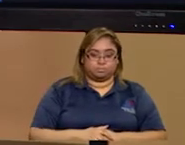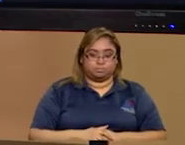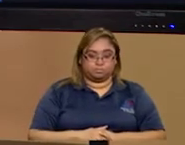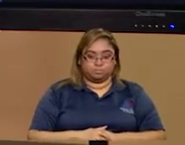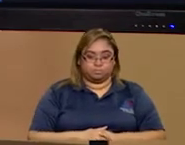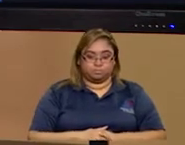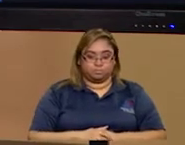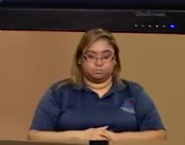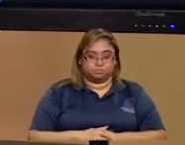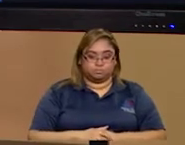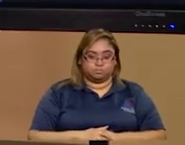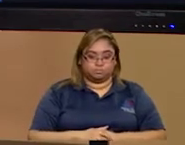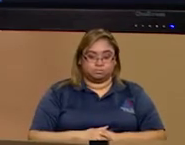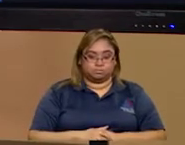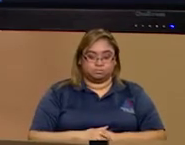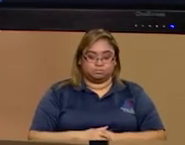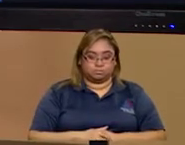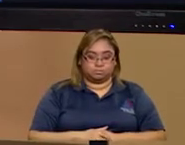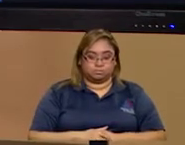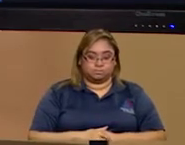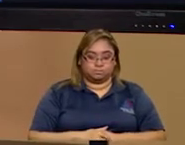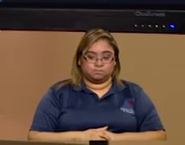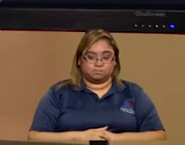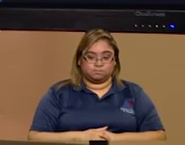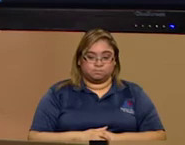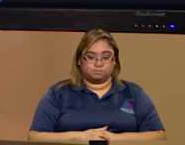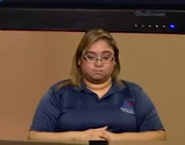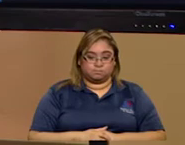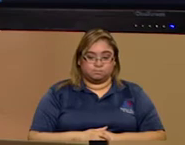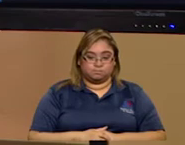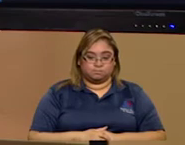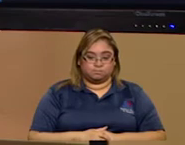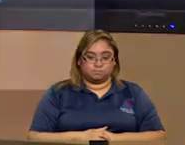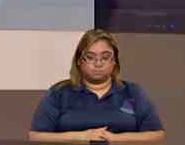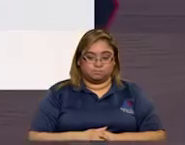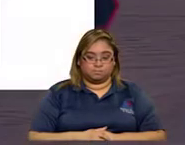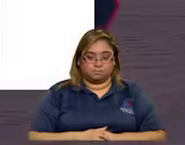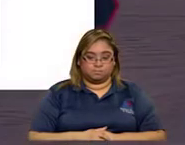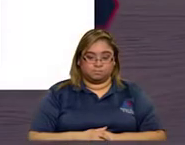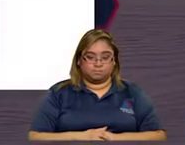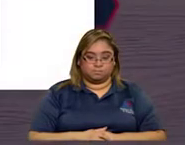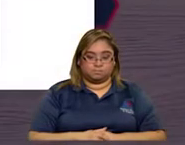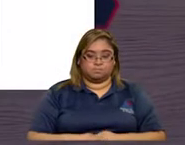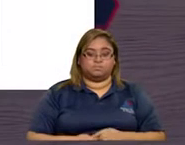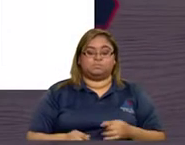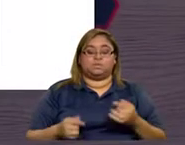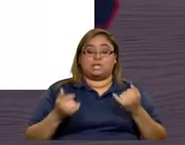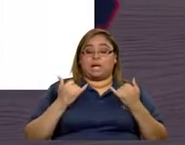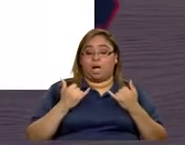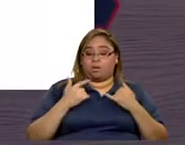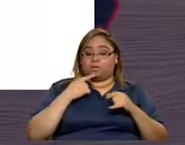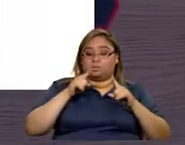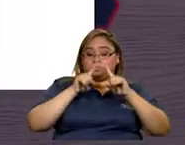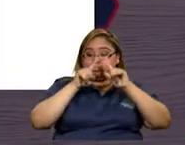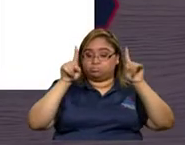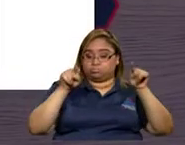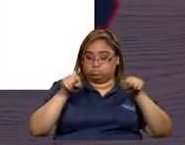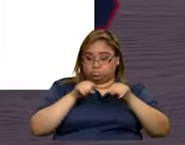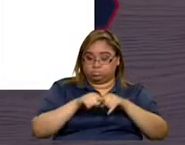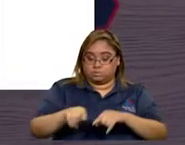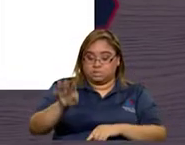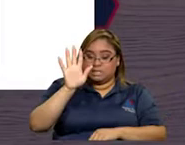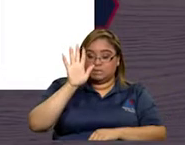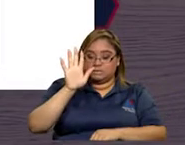caso tendríamos una resistencia que tiene 5 bandas, ¿ok?, donde las primeras